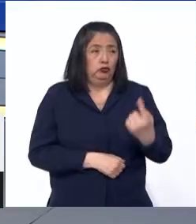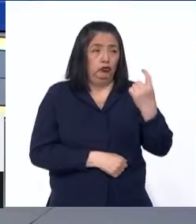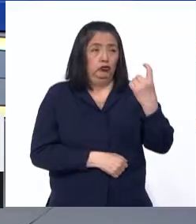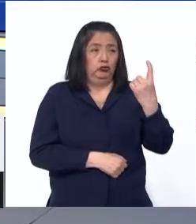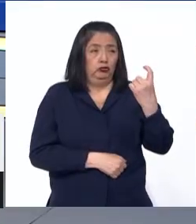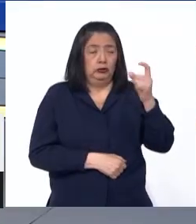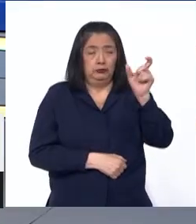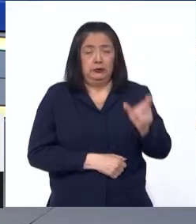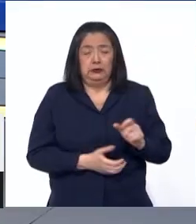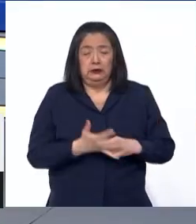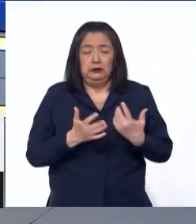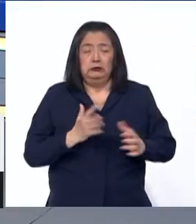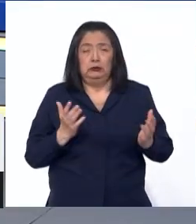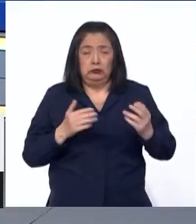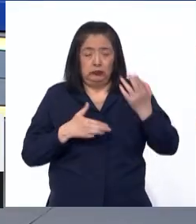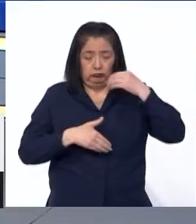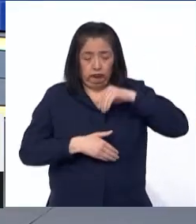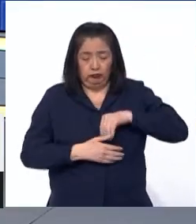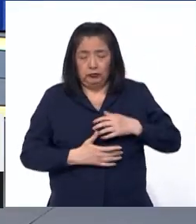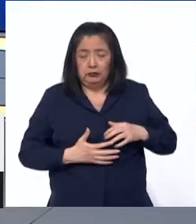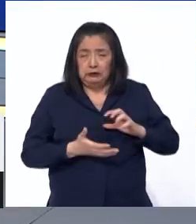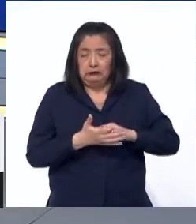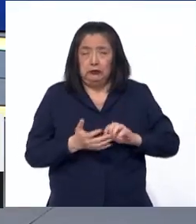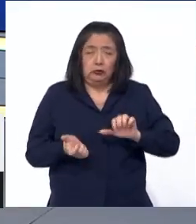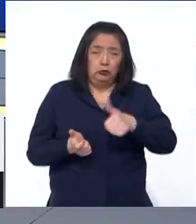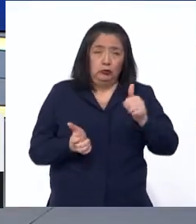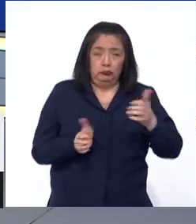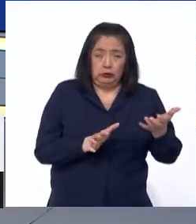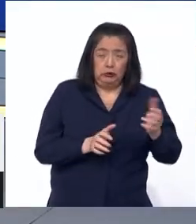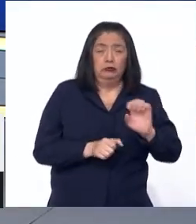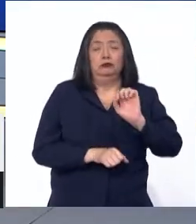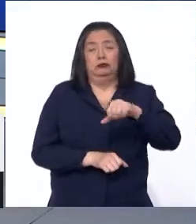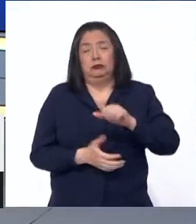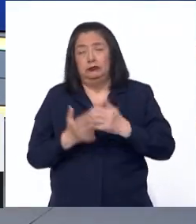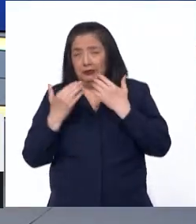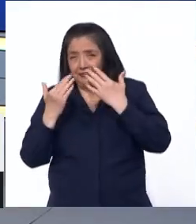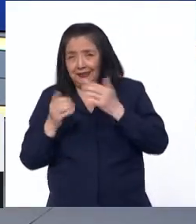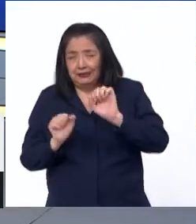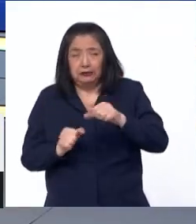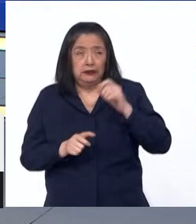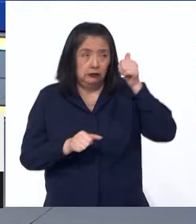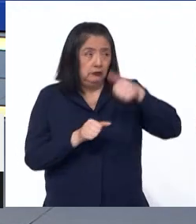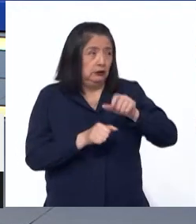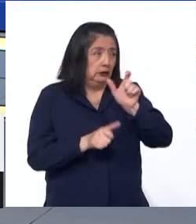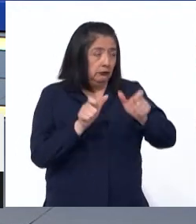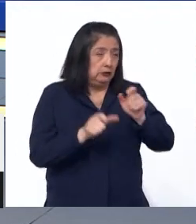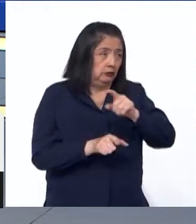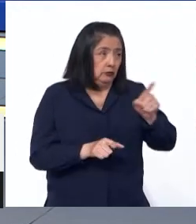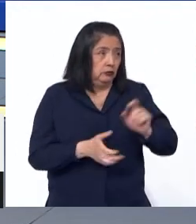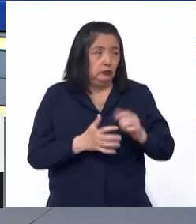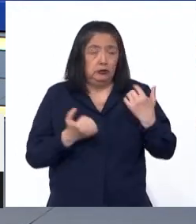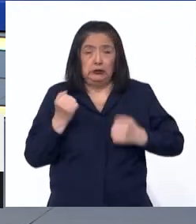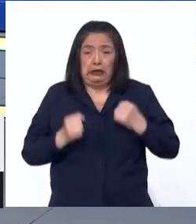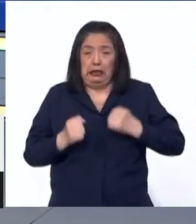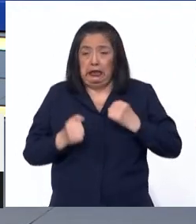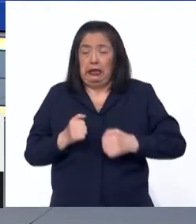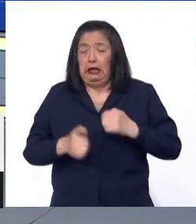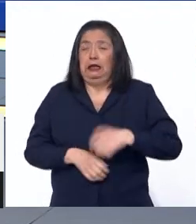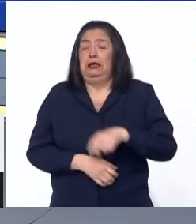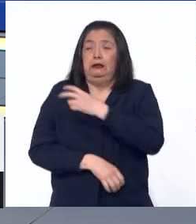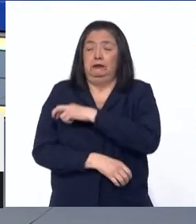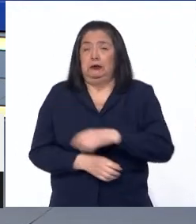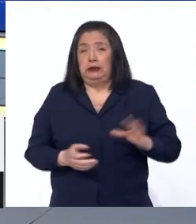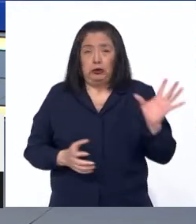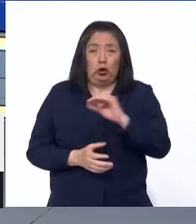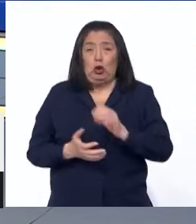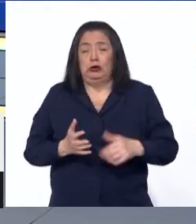de rabia humana con un fallecido y otro en calidad de sospechoso. Muchas gracias, Carlos. Y recordar a la gente, no es que todos tienen que correr a los centros de salud a vacunarse contra la